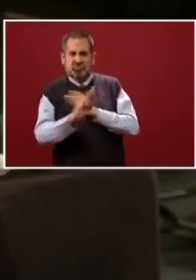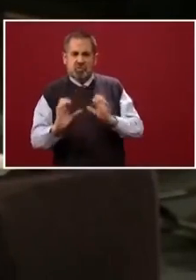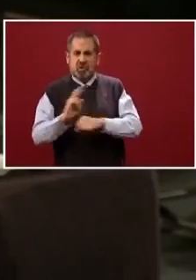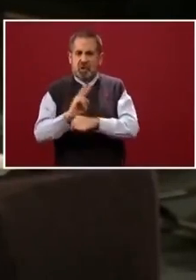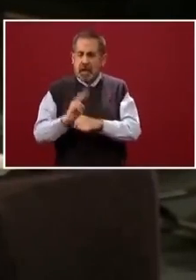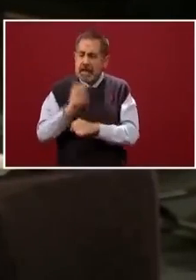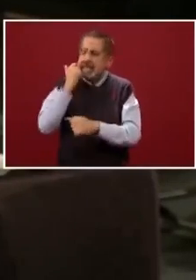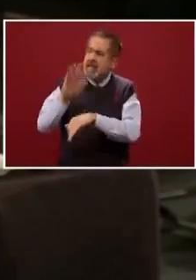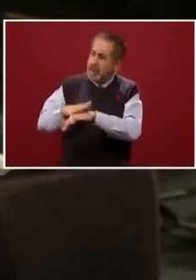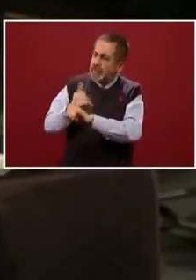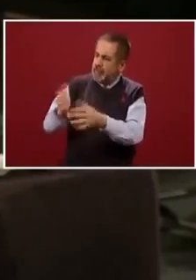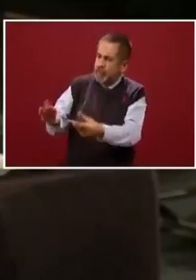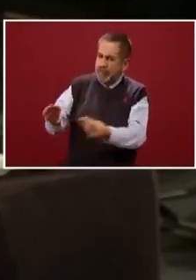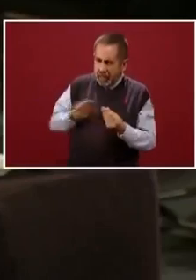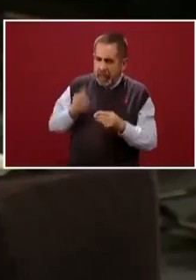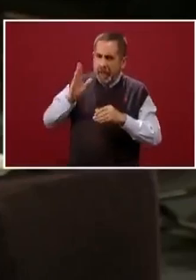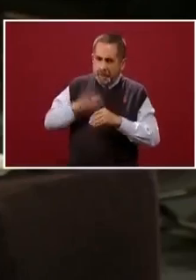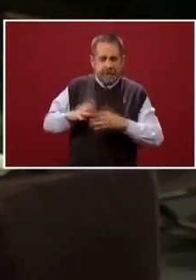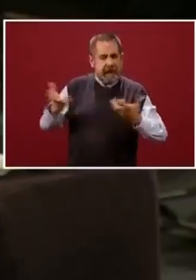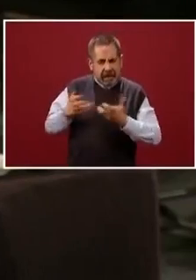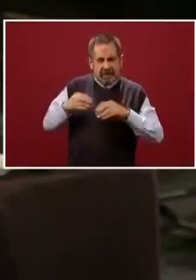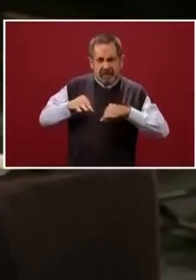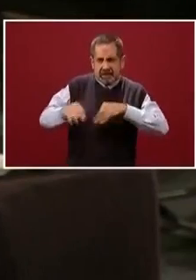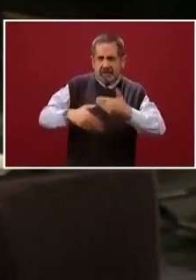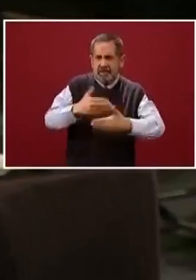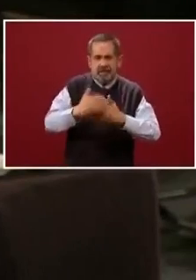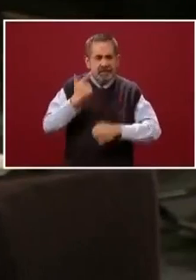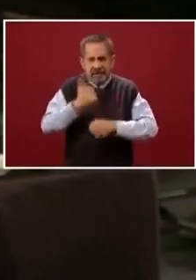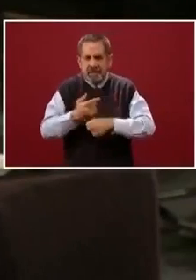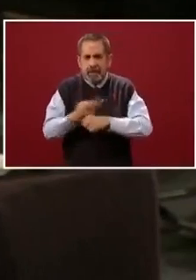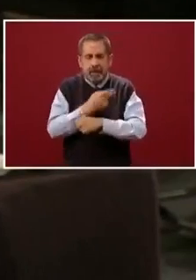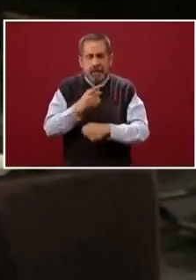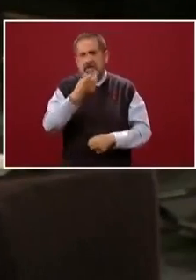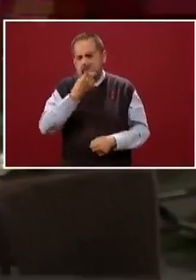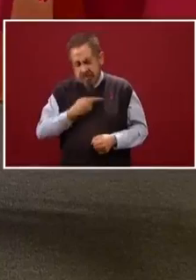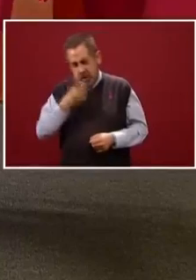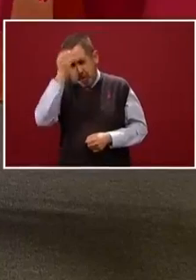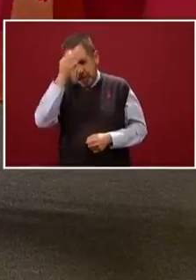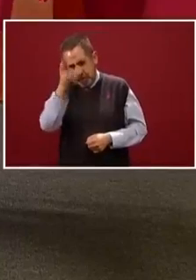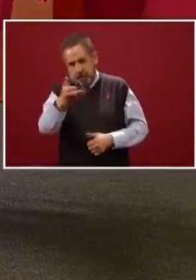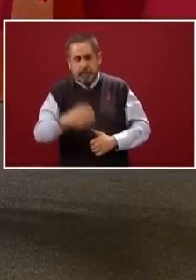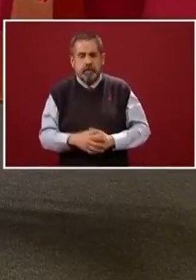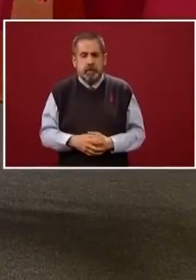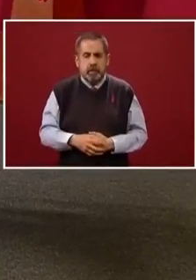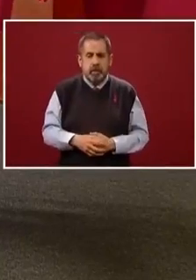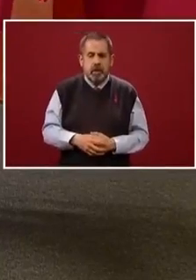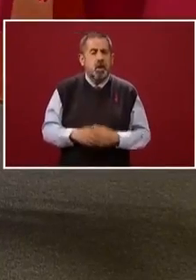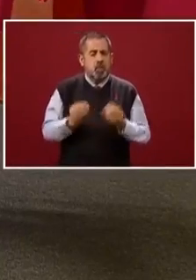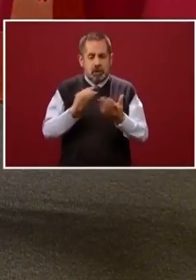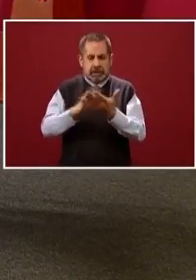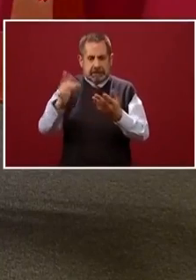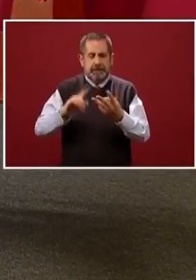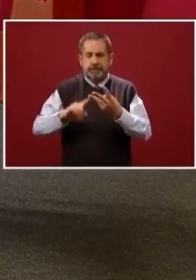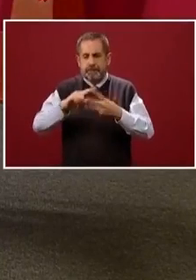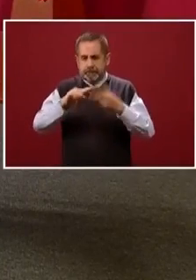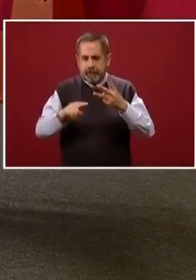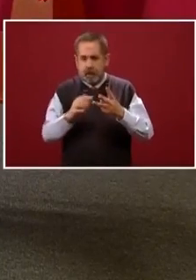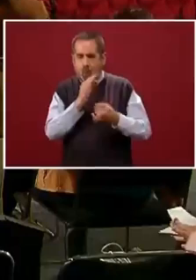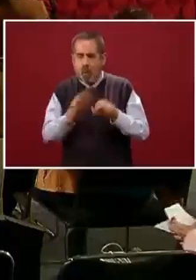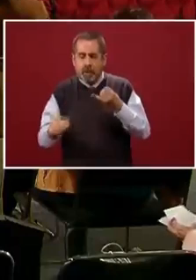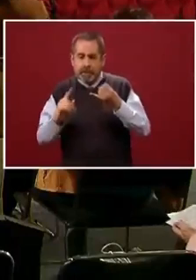y presentar más acciones con respecto a la detección. También su comentario al respecto. Muchas gracias. Déjeme empezar por la